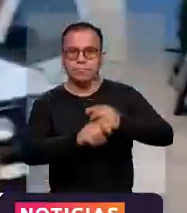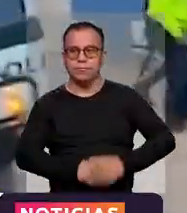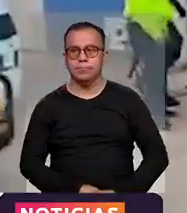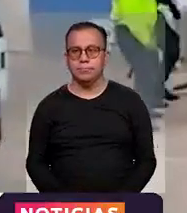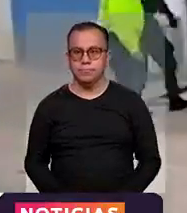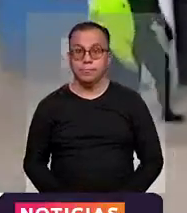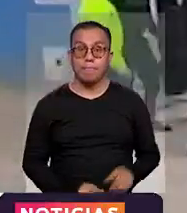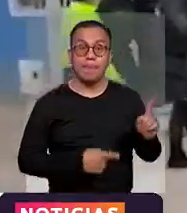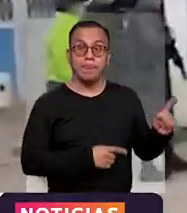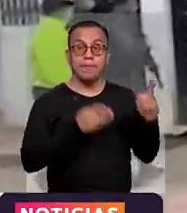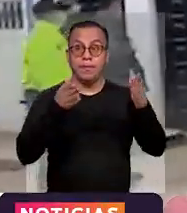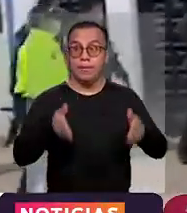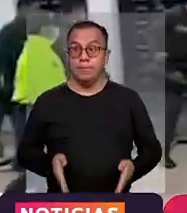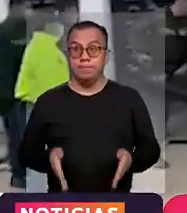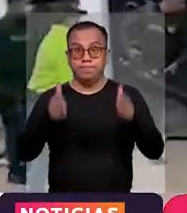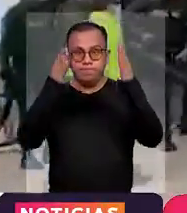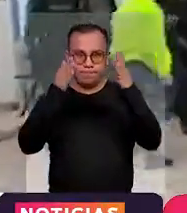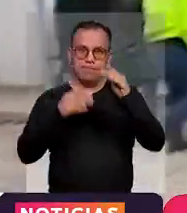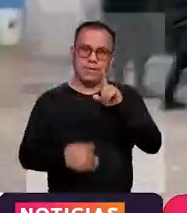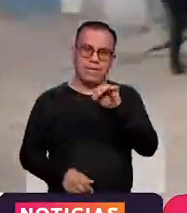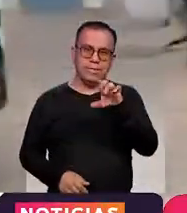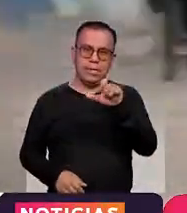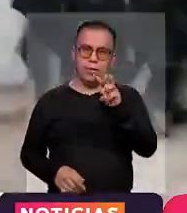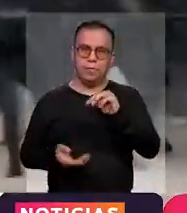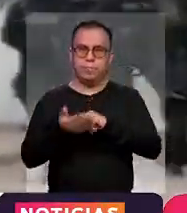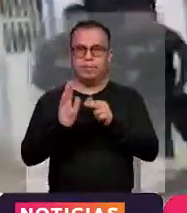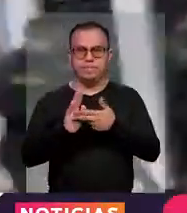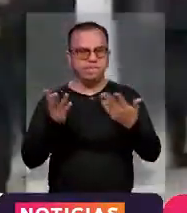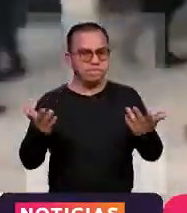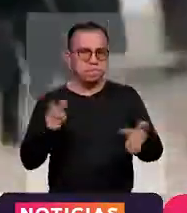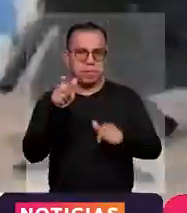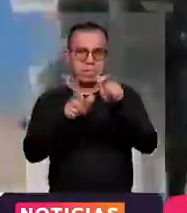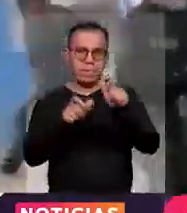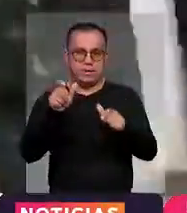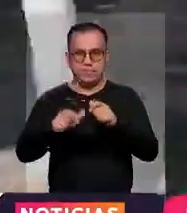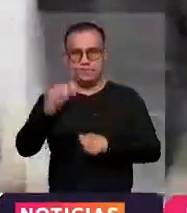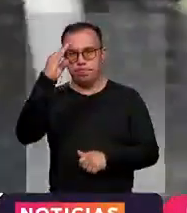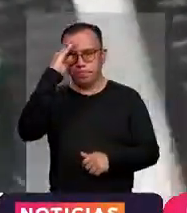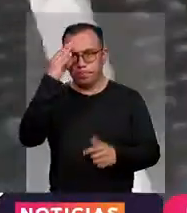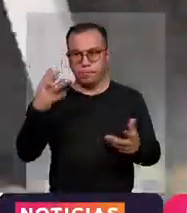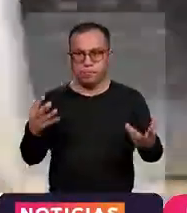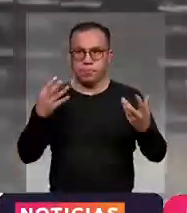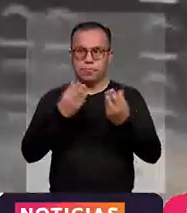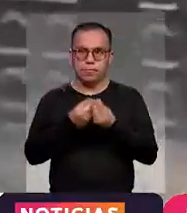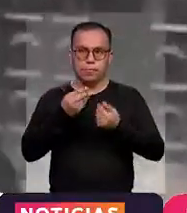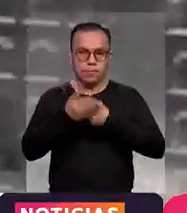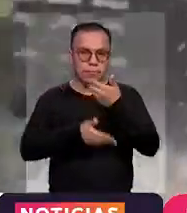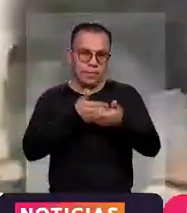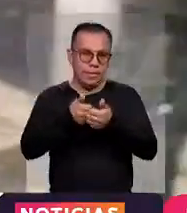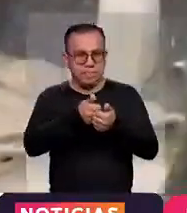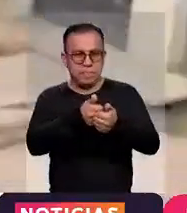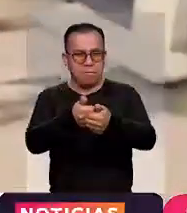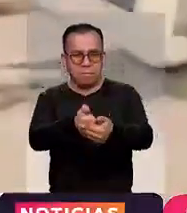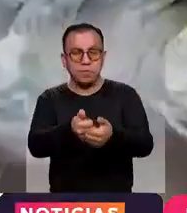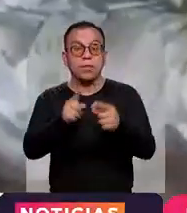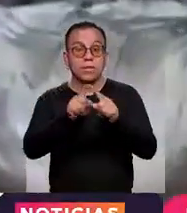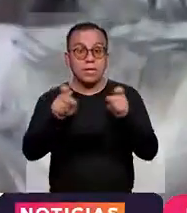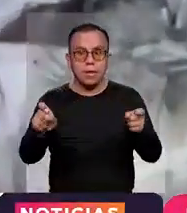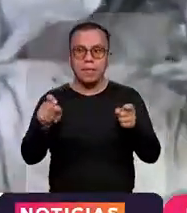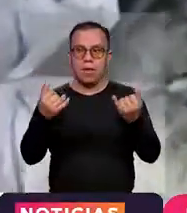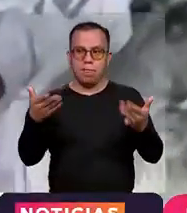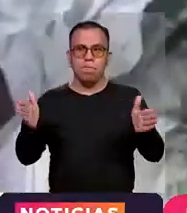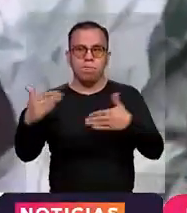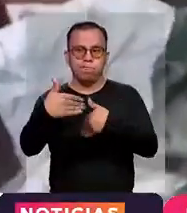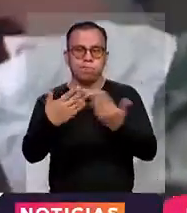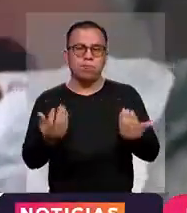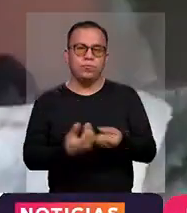hasta esta vivienda en el barrio casa lo más llegaron uniformados de la policía nacional pertenecientes a la dirección antinarcóticos al ingresar